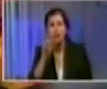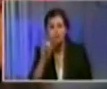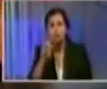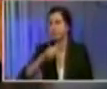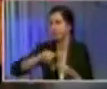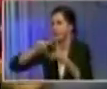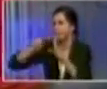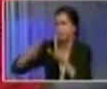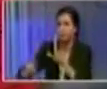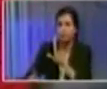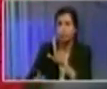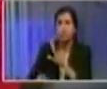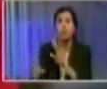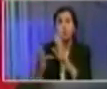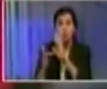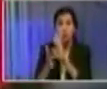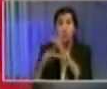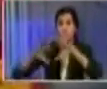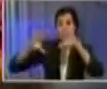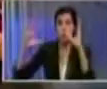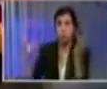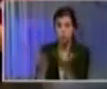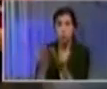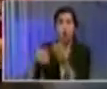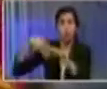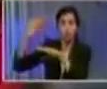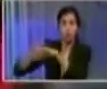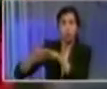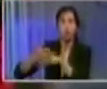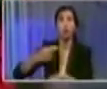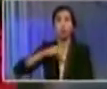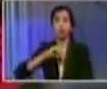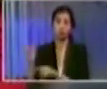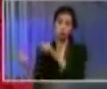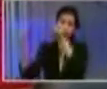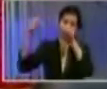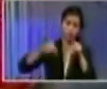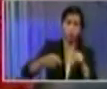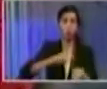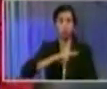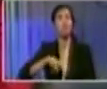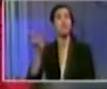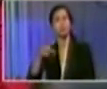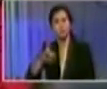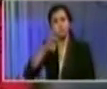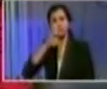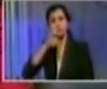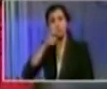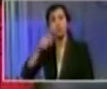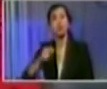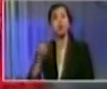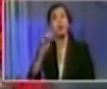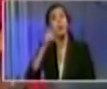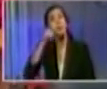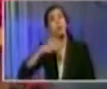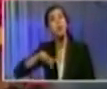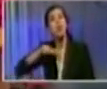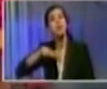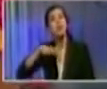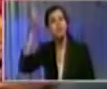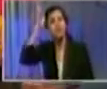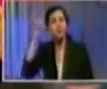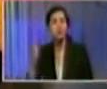Y hay tecnología en el mundo supervisada por nosotros, los pueblos indígenas empoderados,